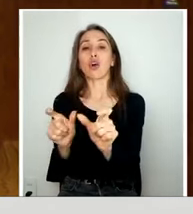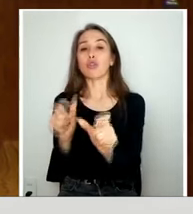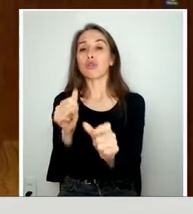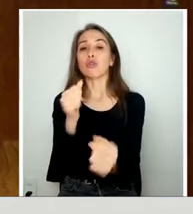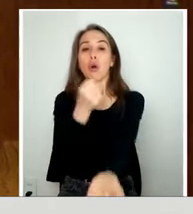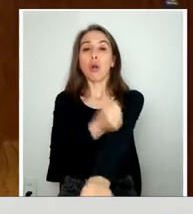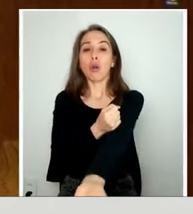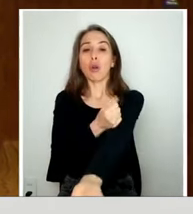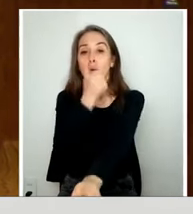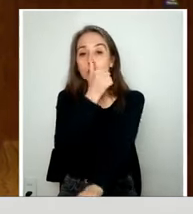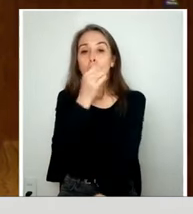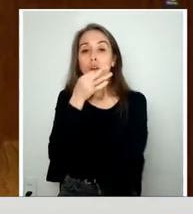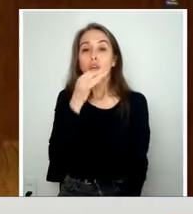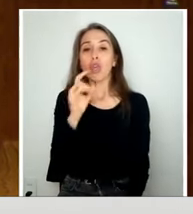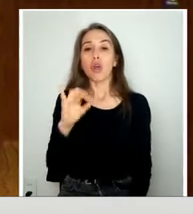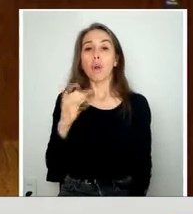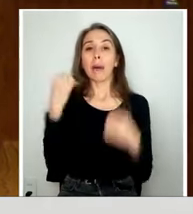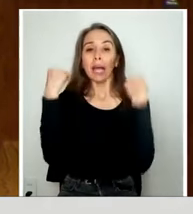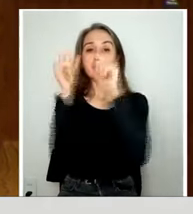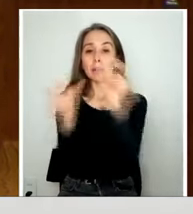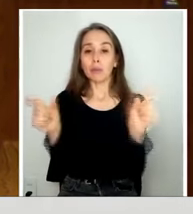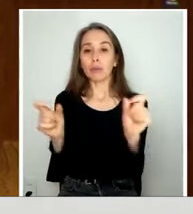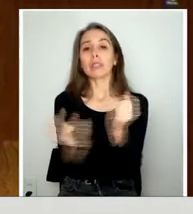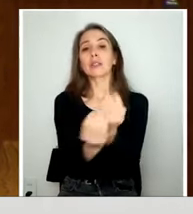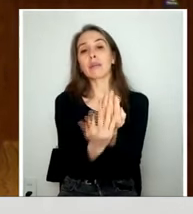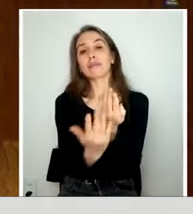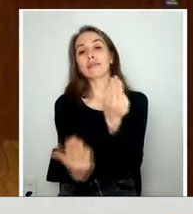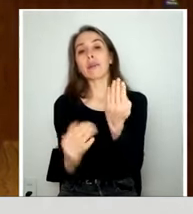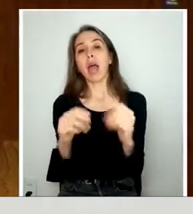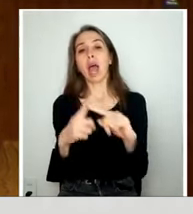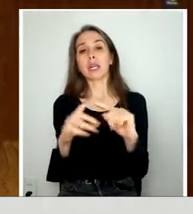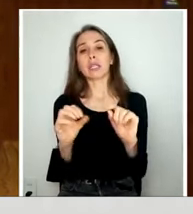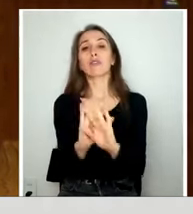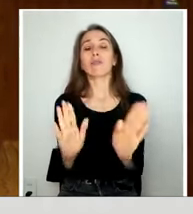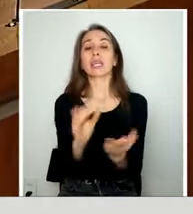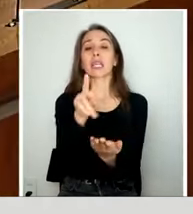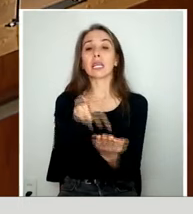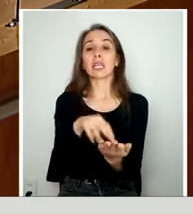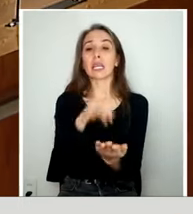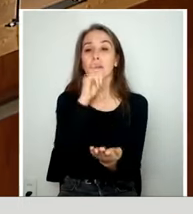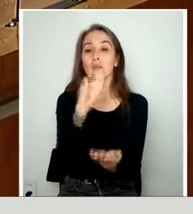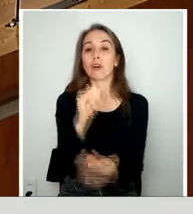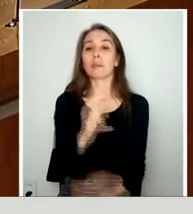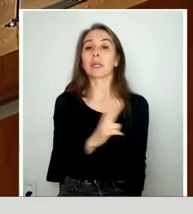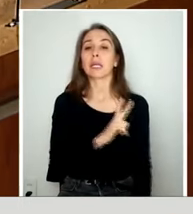sus anexos y sus anexos es todo cuanto puedo informar he dicho señora presidenta